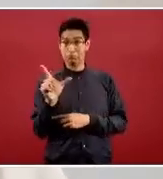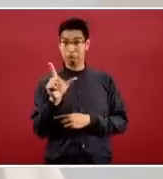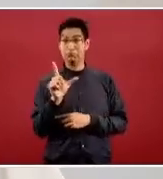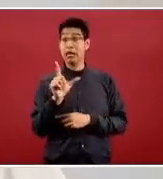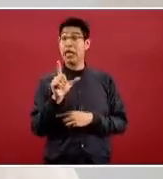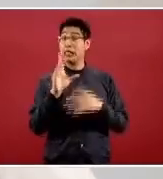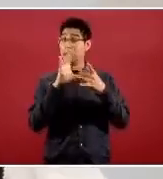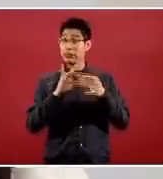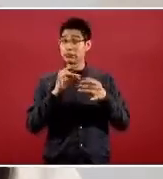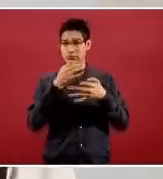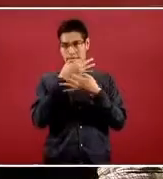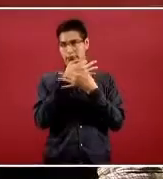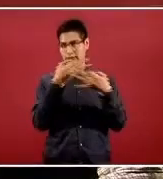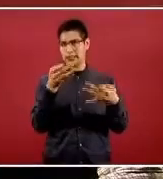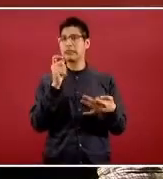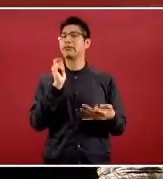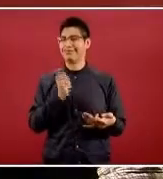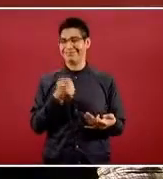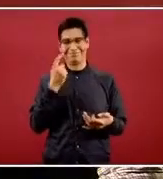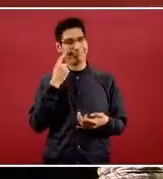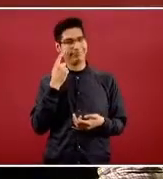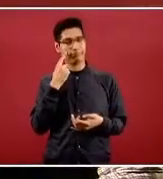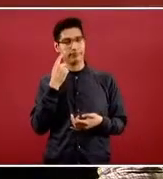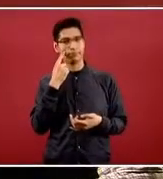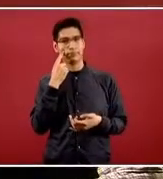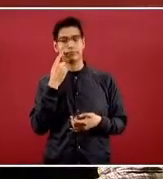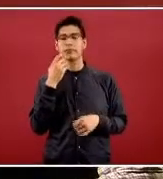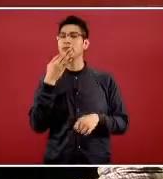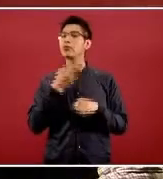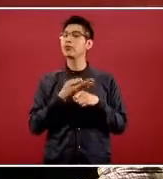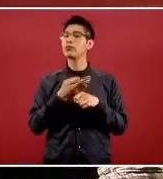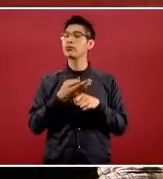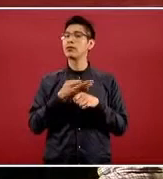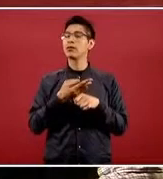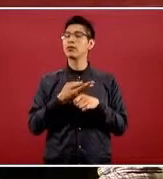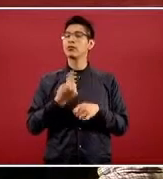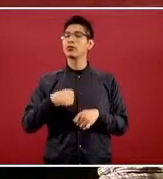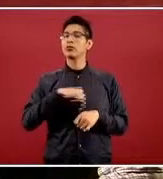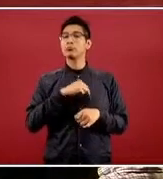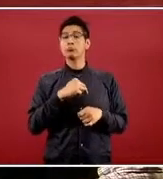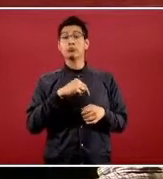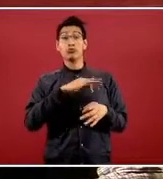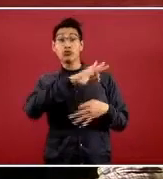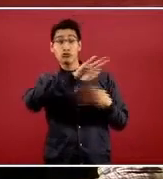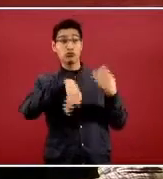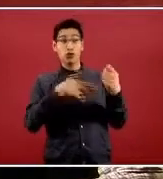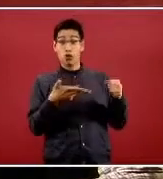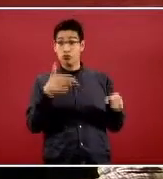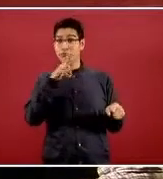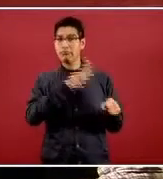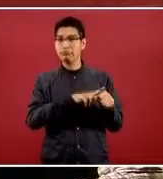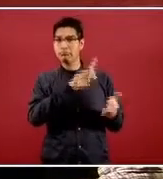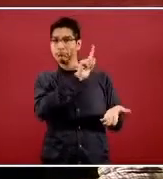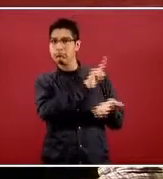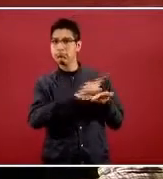informando de lo siguiente. Se va a sanitizar la totalidad del Hospital General de Zona Número